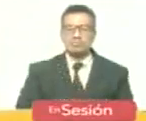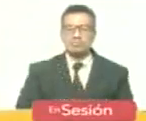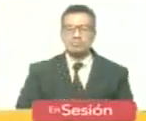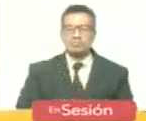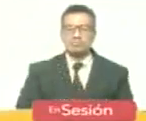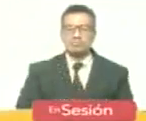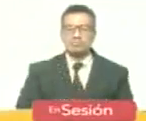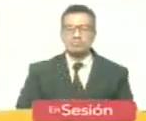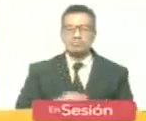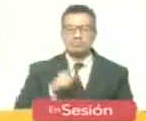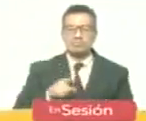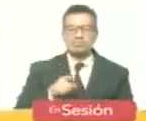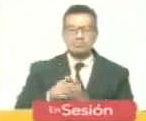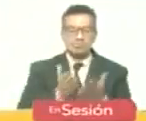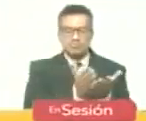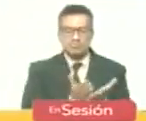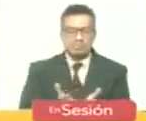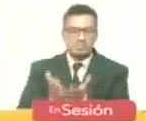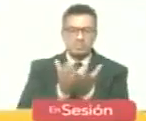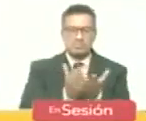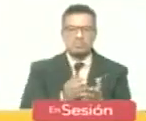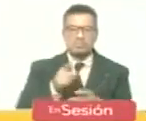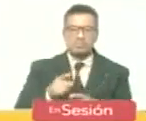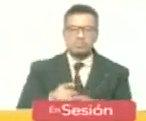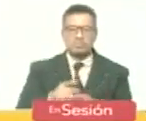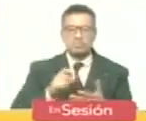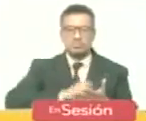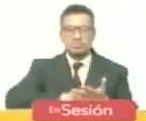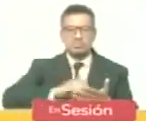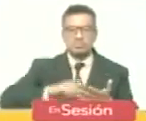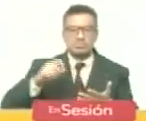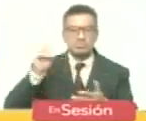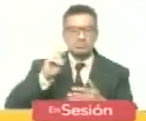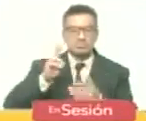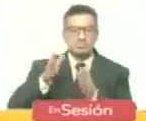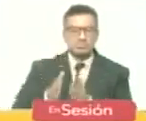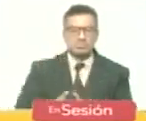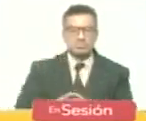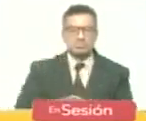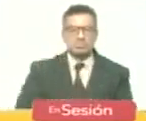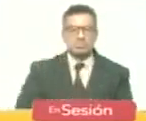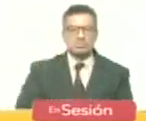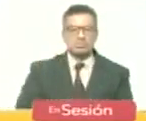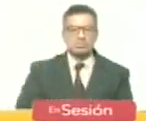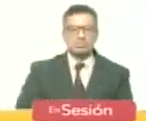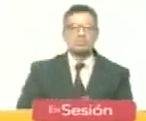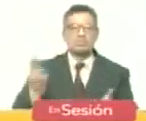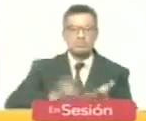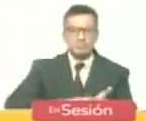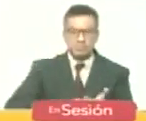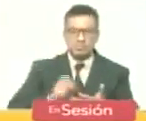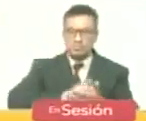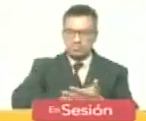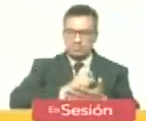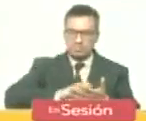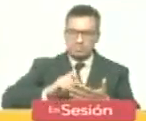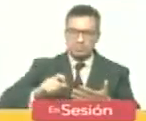es a estudiar la literatura venezolana. Hay que volver a la lectura